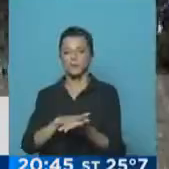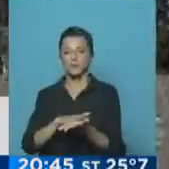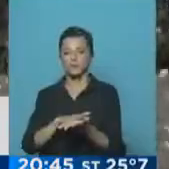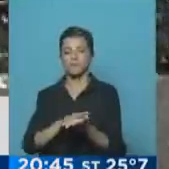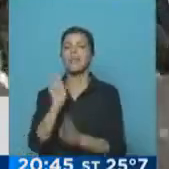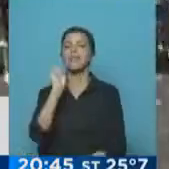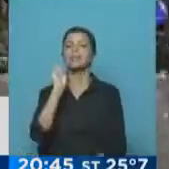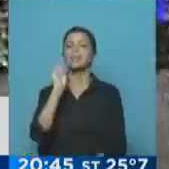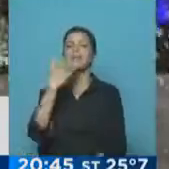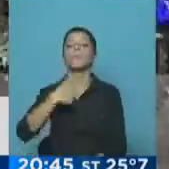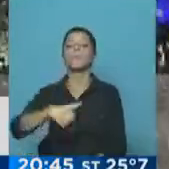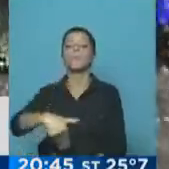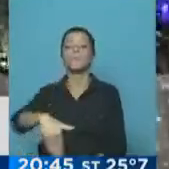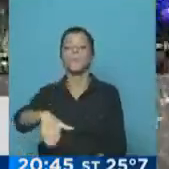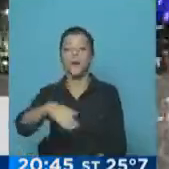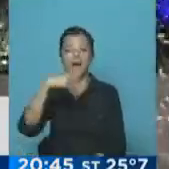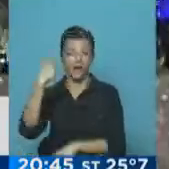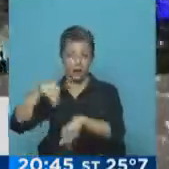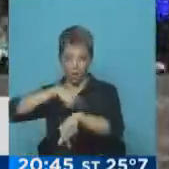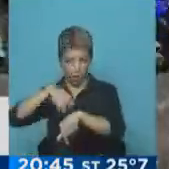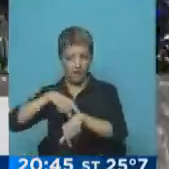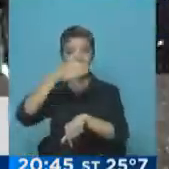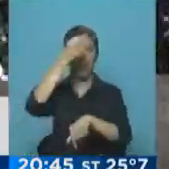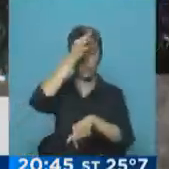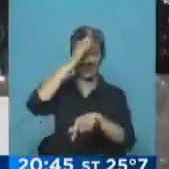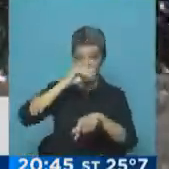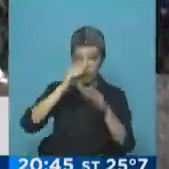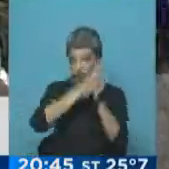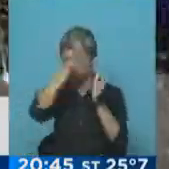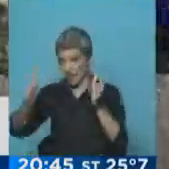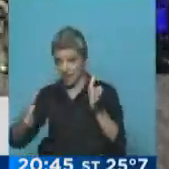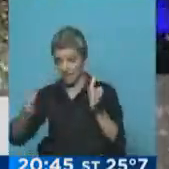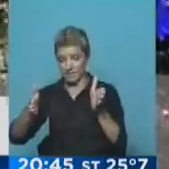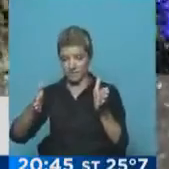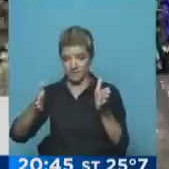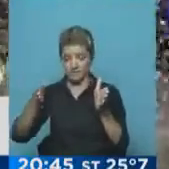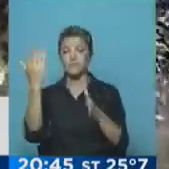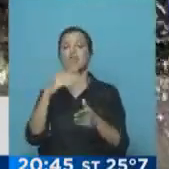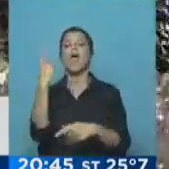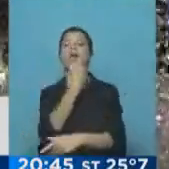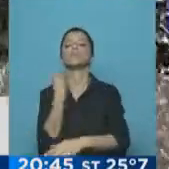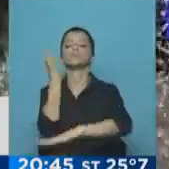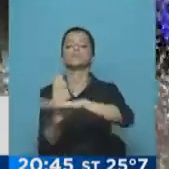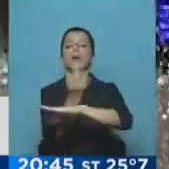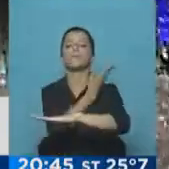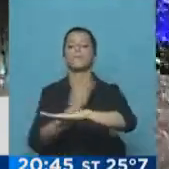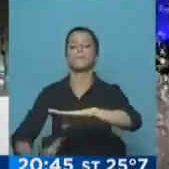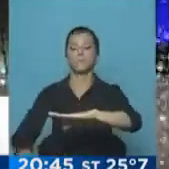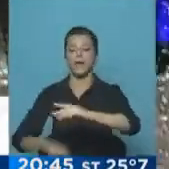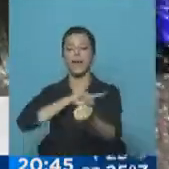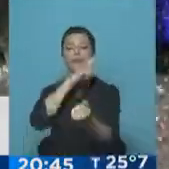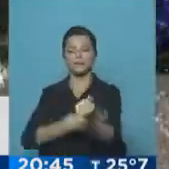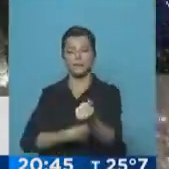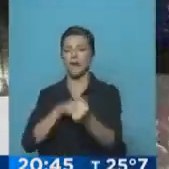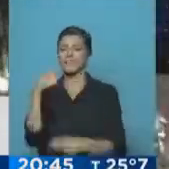estará justamente en las próximas horas, a partir de las 12 de la noche, al frente del Poder Ejecutivo Nacional. En mi vida